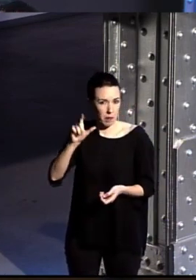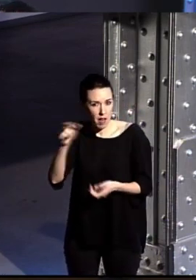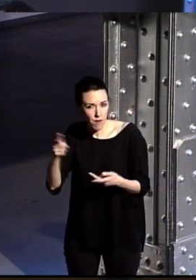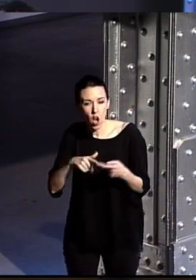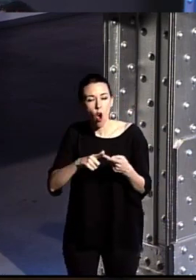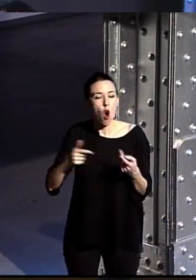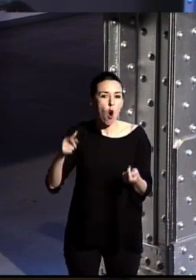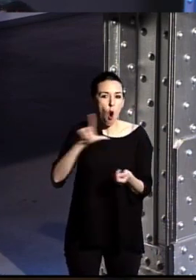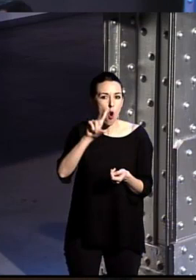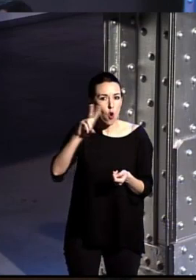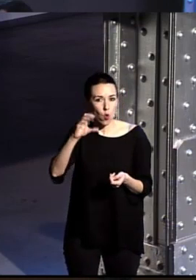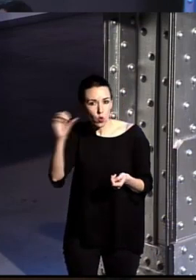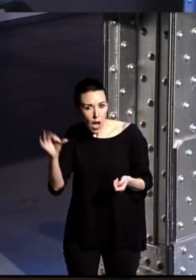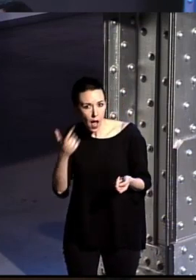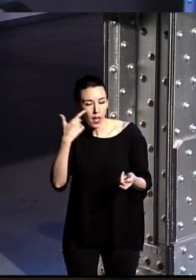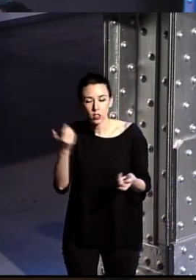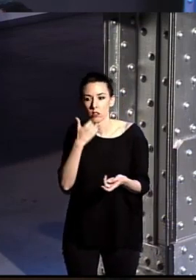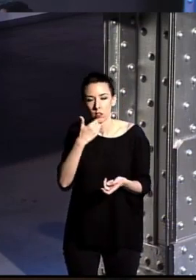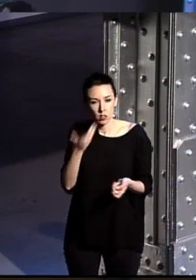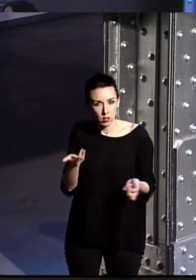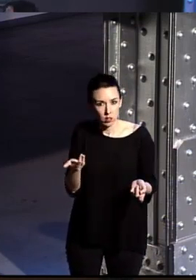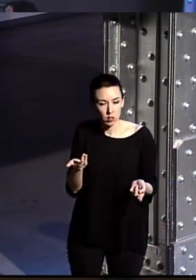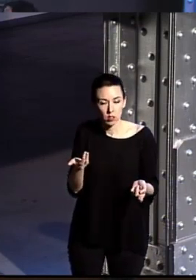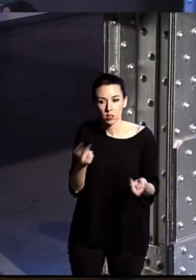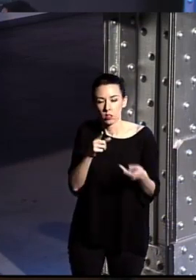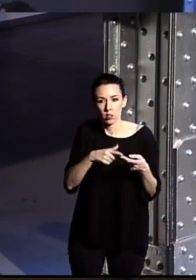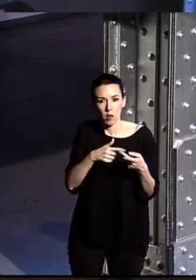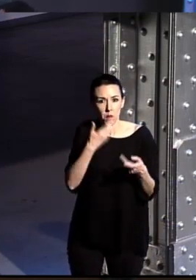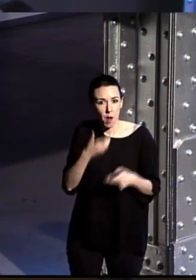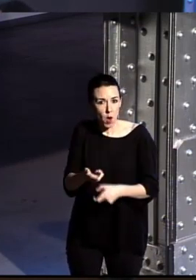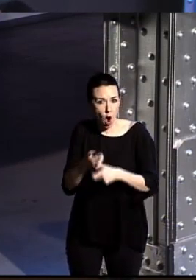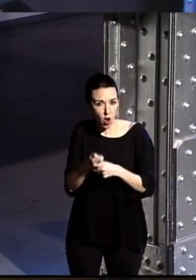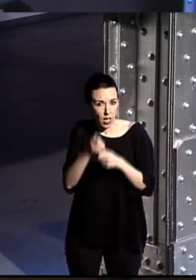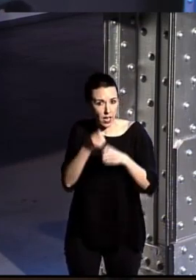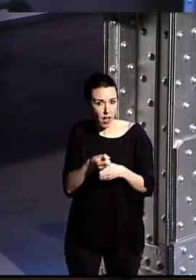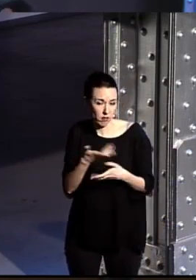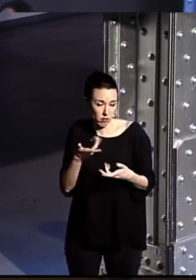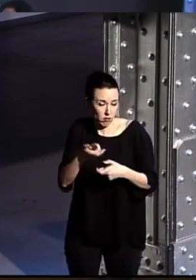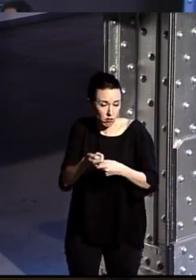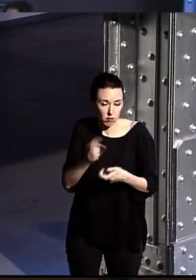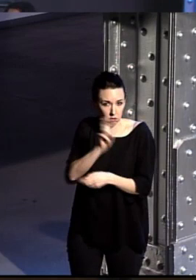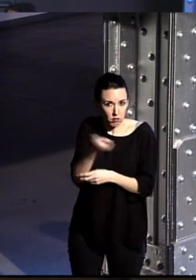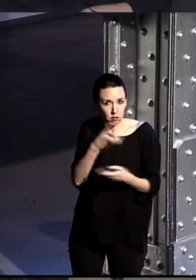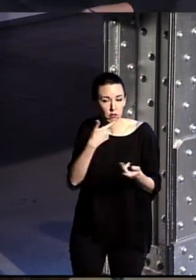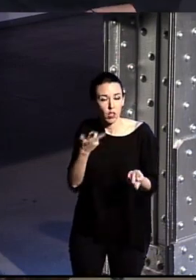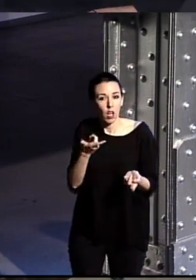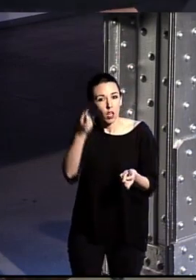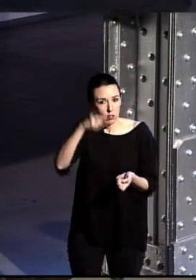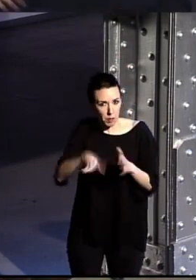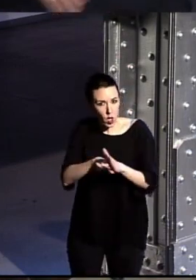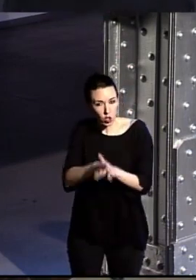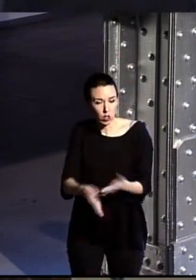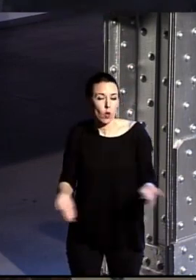George Lucas, lo que y la fue levanta la mano. La saga de la Guerra de las Galaxias. Por ejemplo. ¿No? Lo que sigue